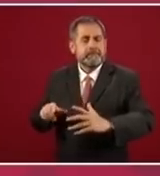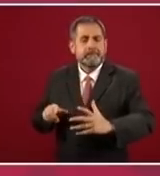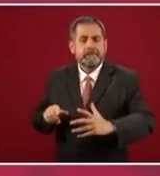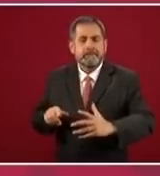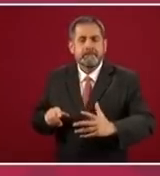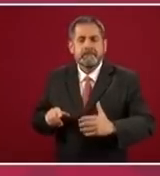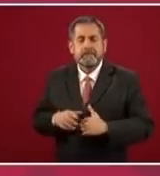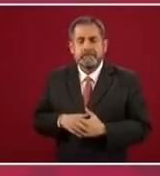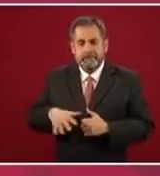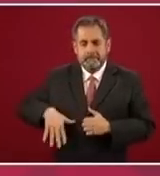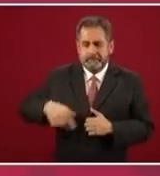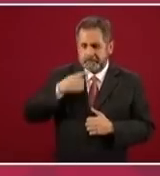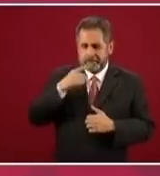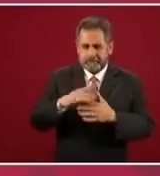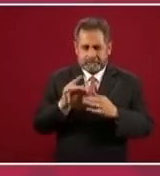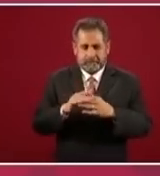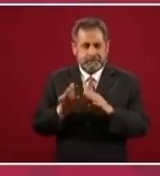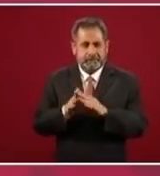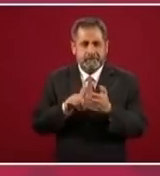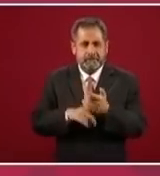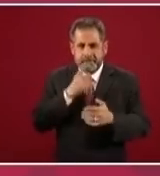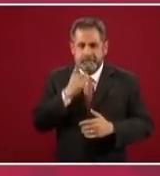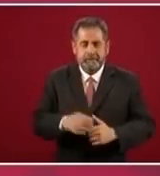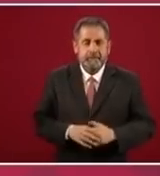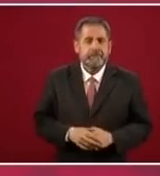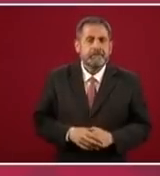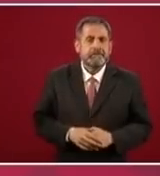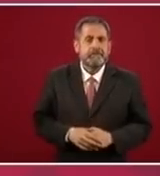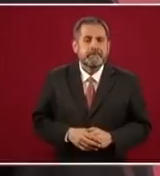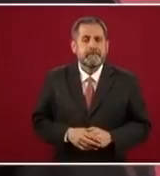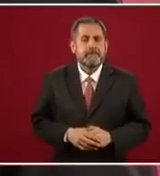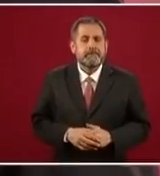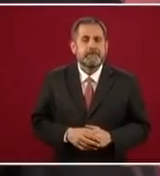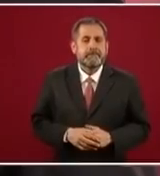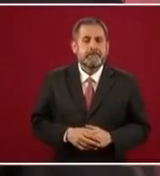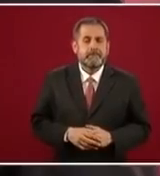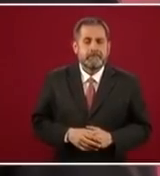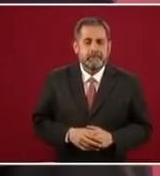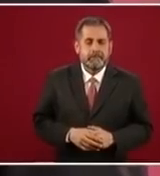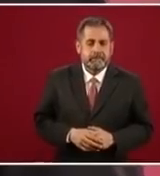Esto que les estoy comentando de decir que